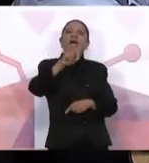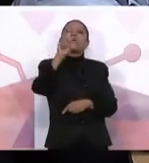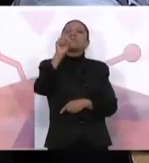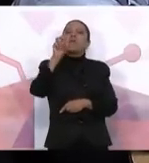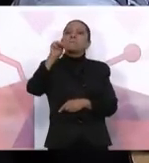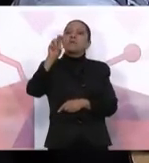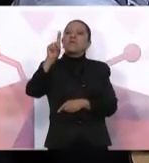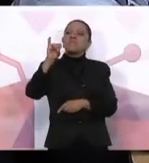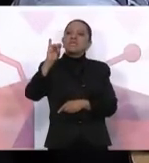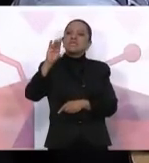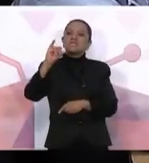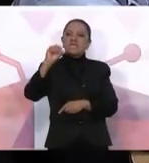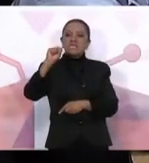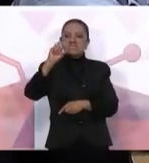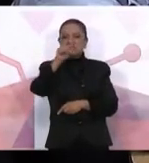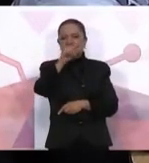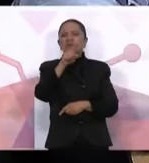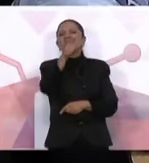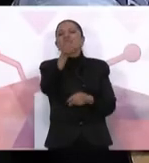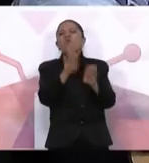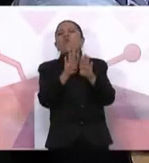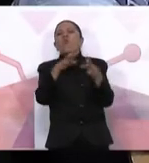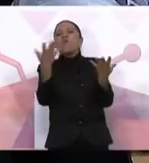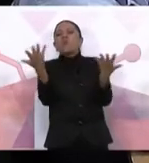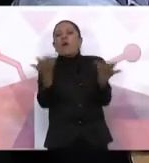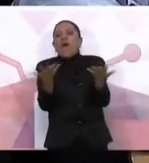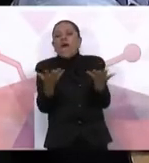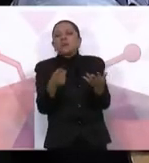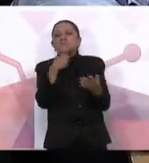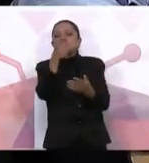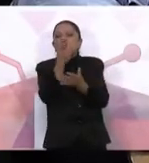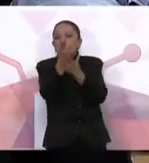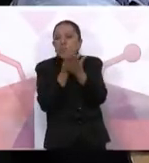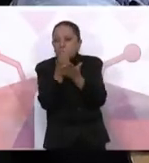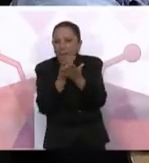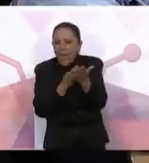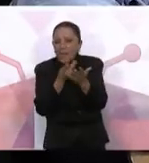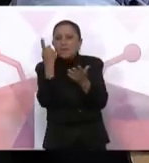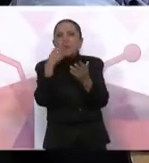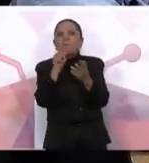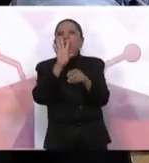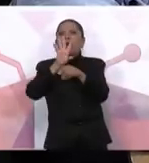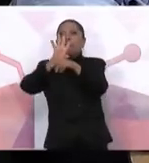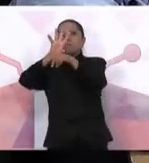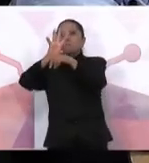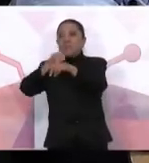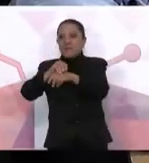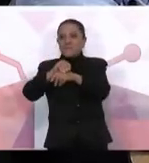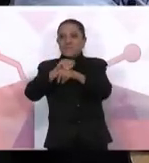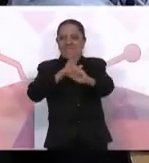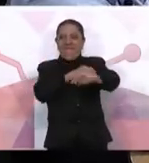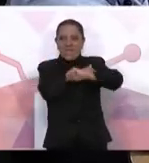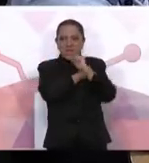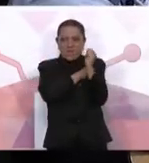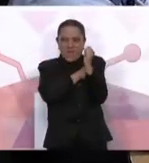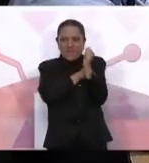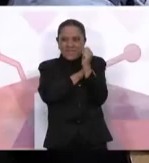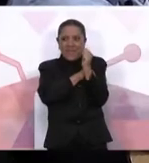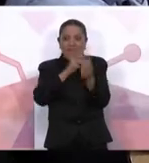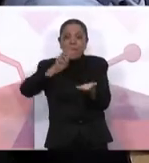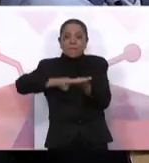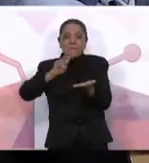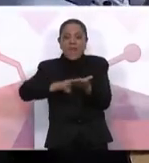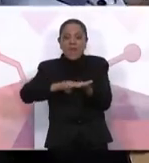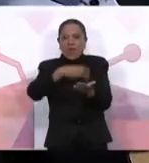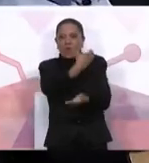que permita la protección de espacios naturales y preservar el valor productivo de la tierra en el estado de morelos algún minuto candidato para